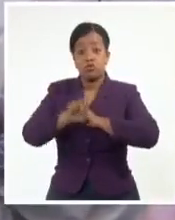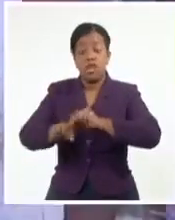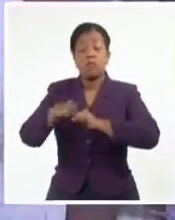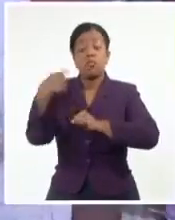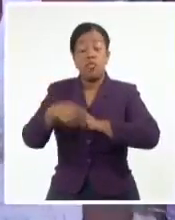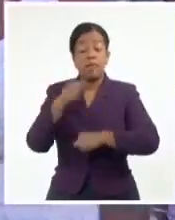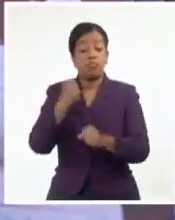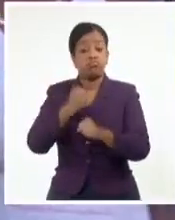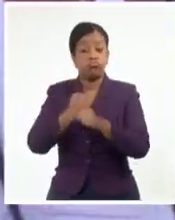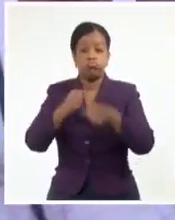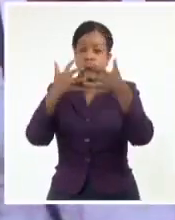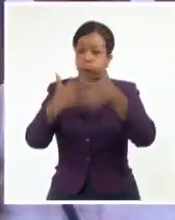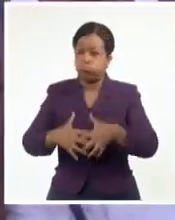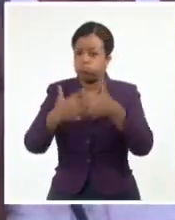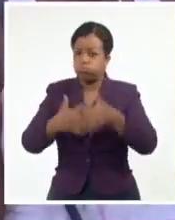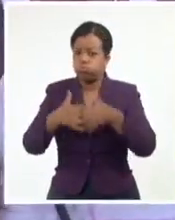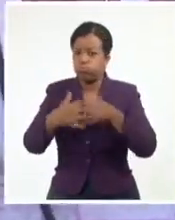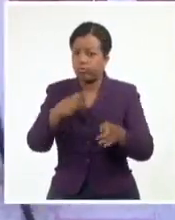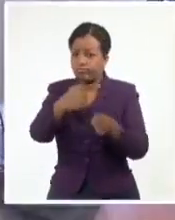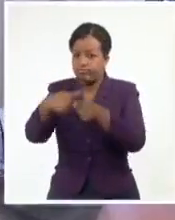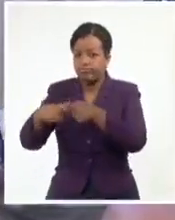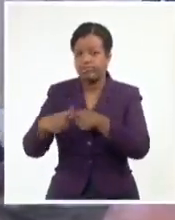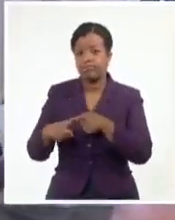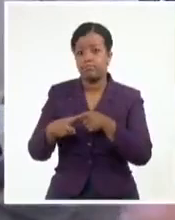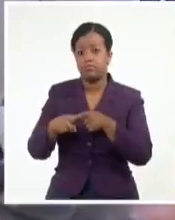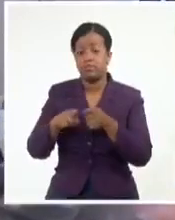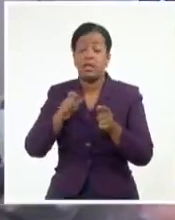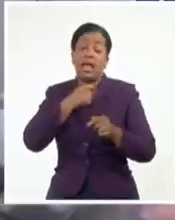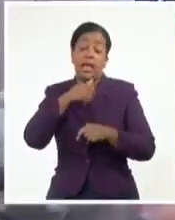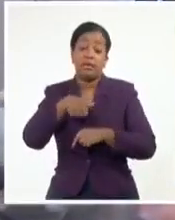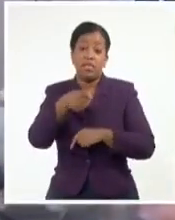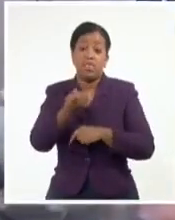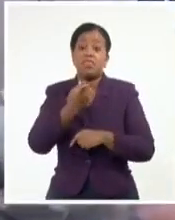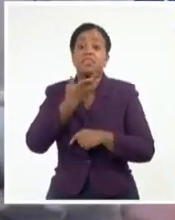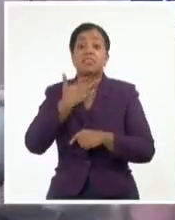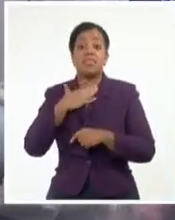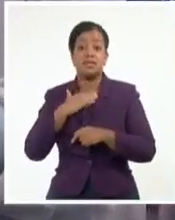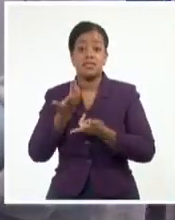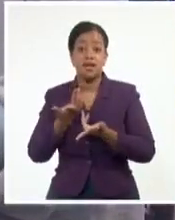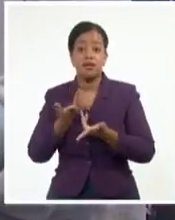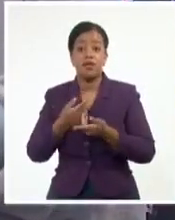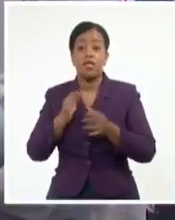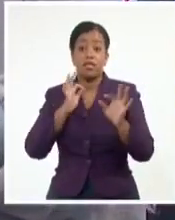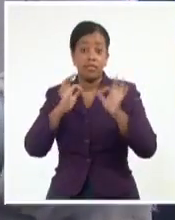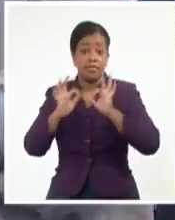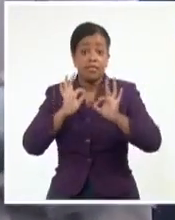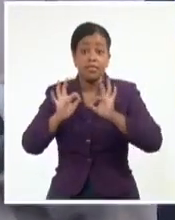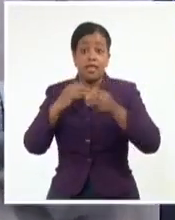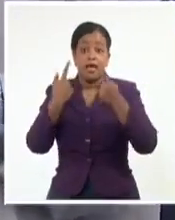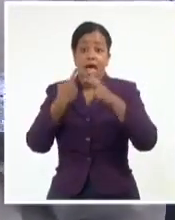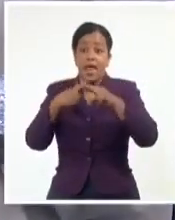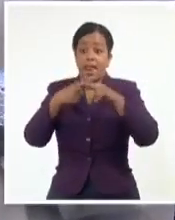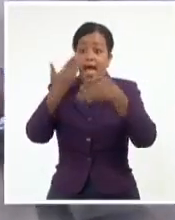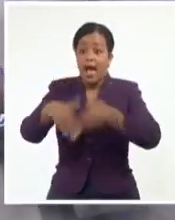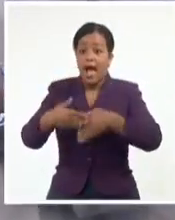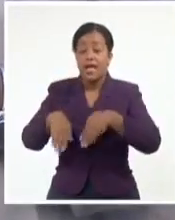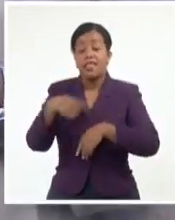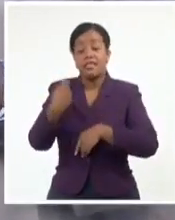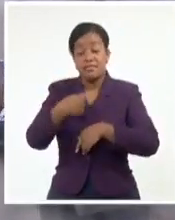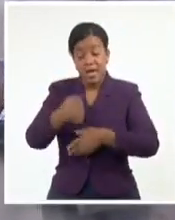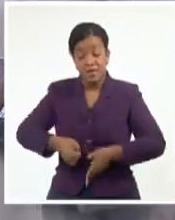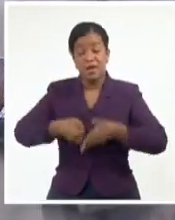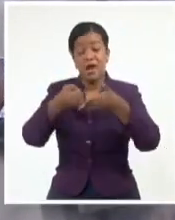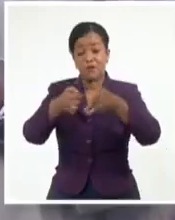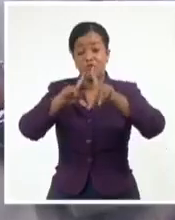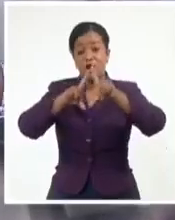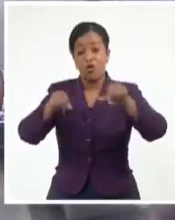la productividad, etc. Porque si tú quieres tener carretera, este país tiene que tener economía para que haya carretera. Si no hay